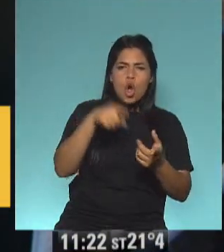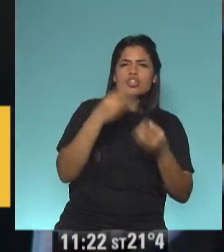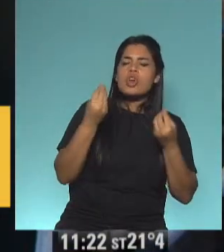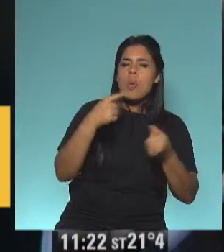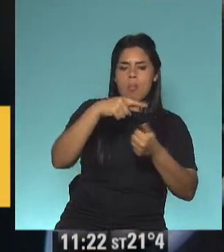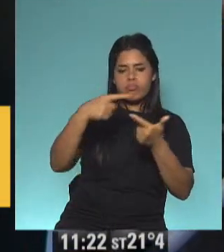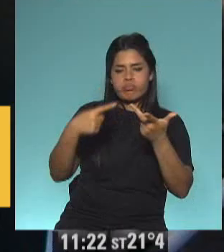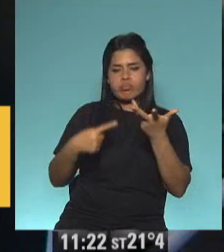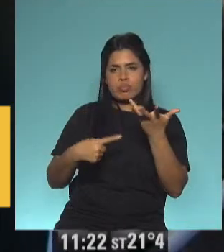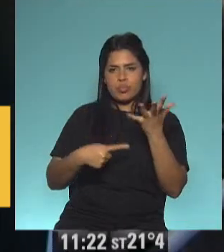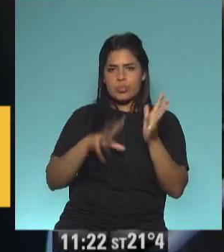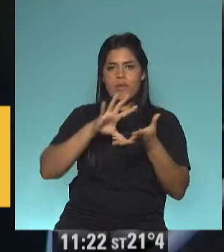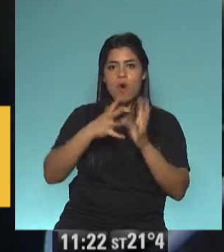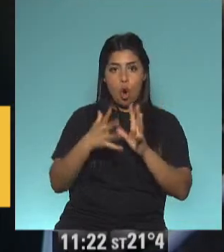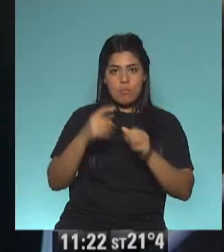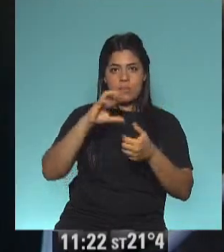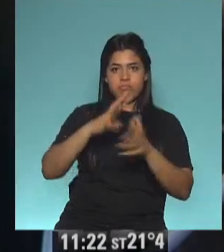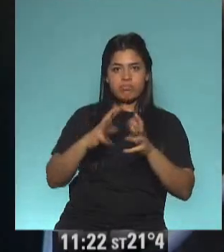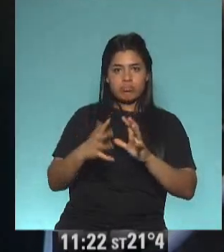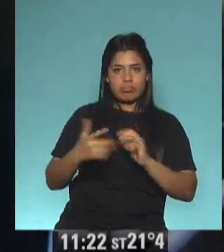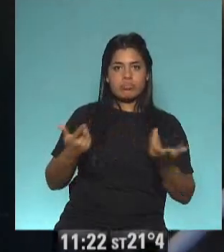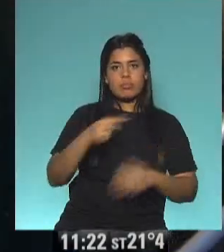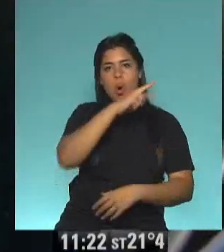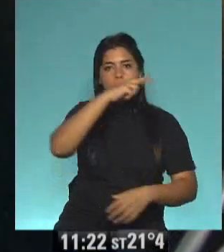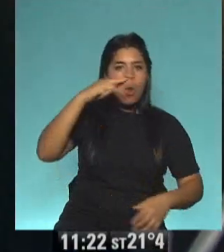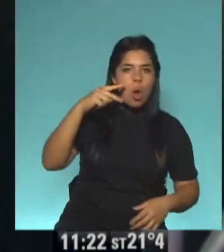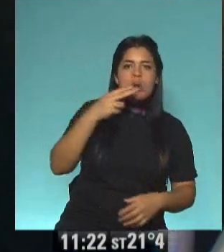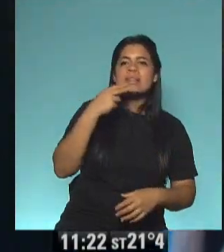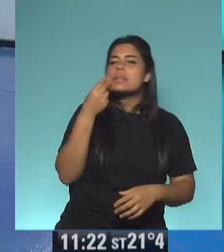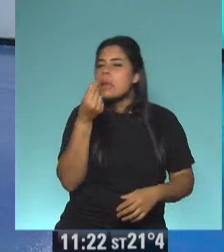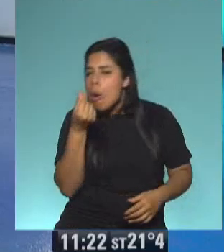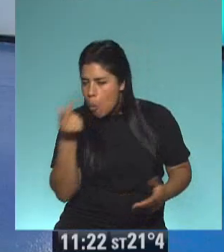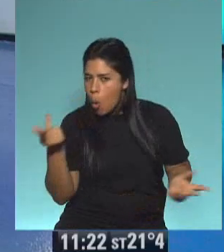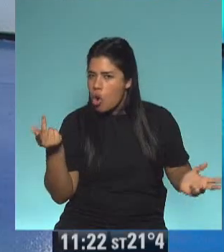preguntando cómo percibimos los aromas y los sabores.